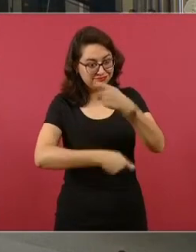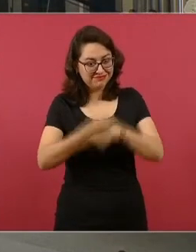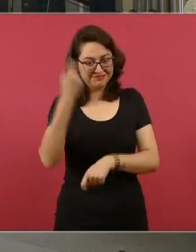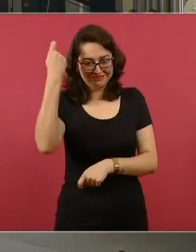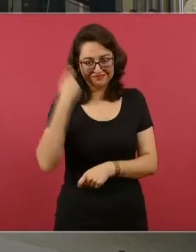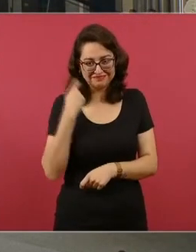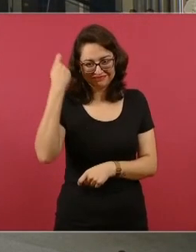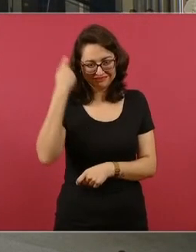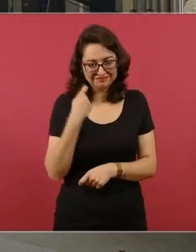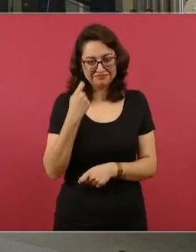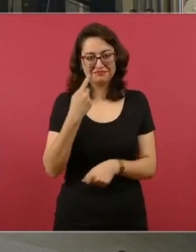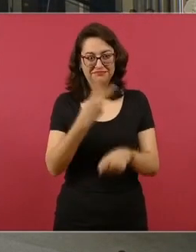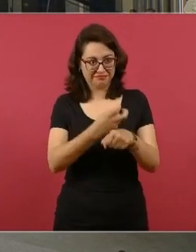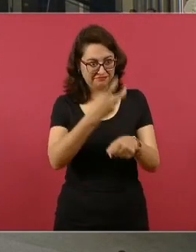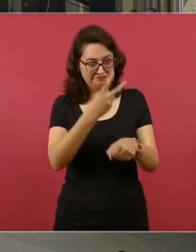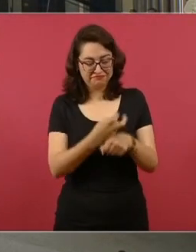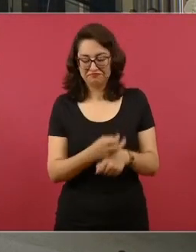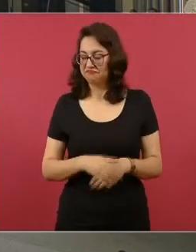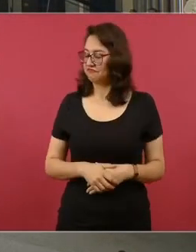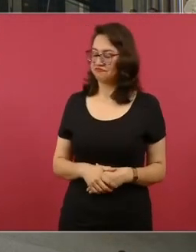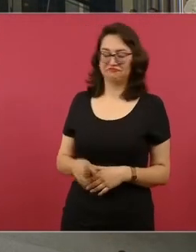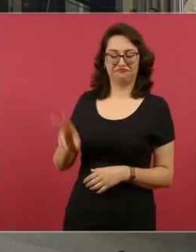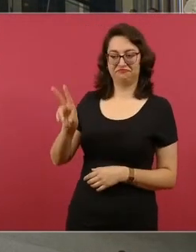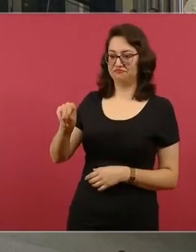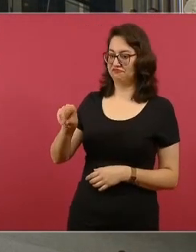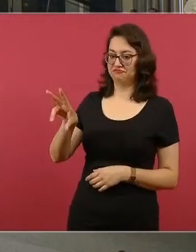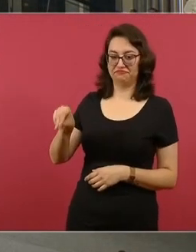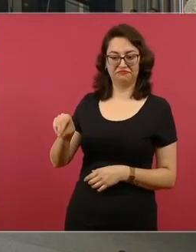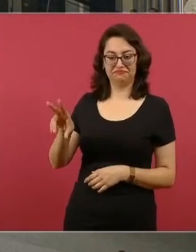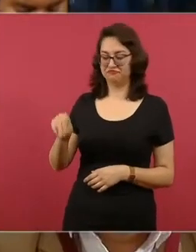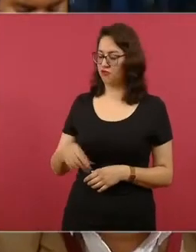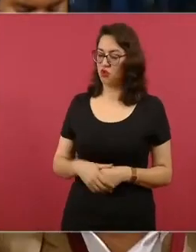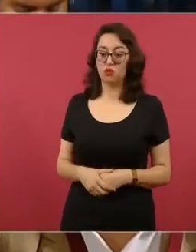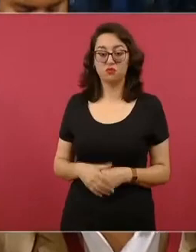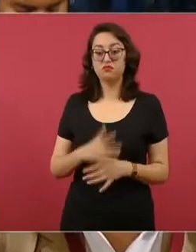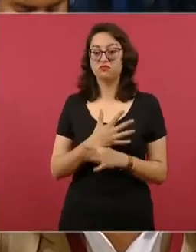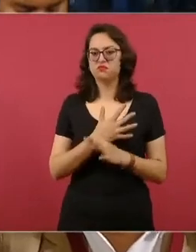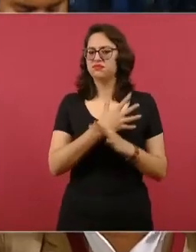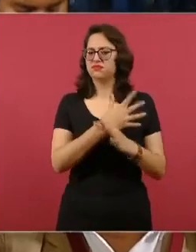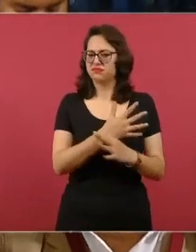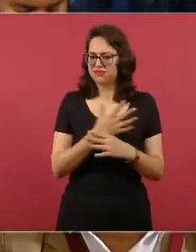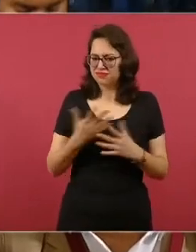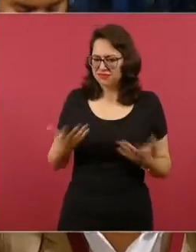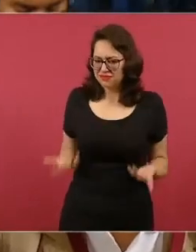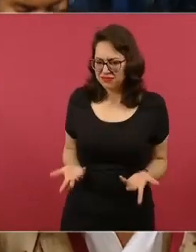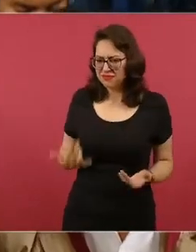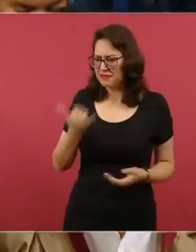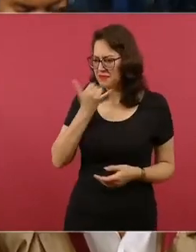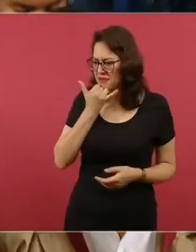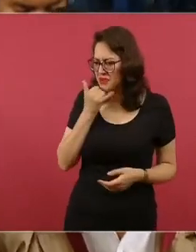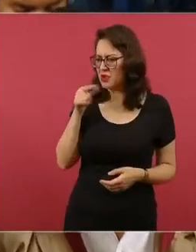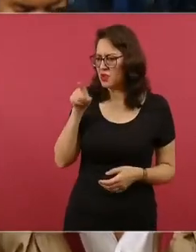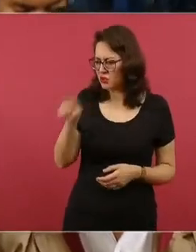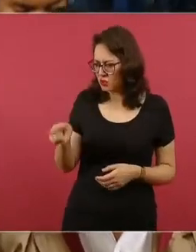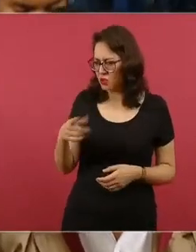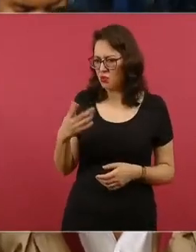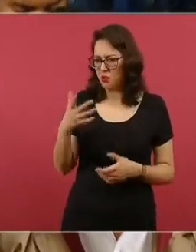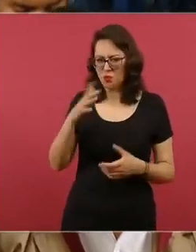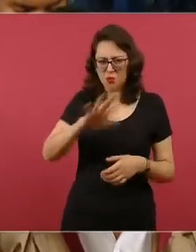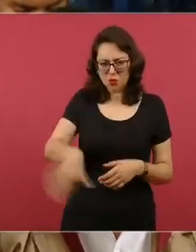el funcionario que la atendió de la subdelegación 10, Churubusco, le preguntó si estaba coleccionando